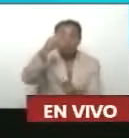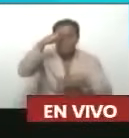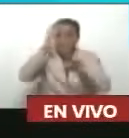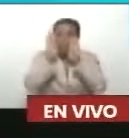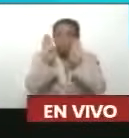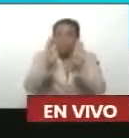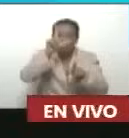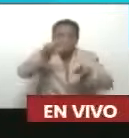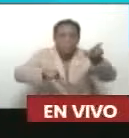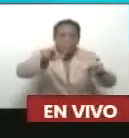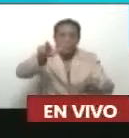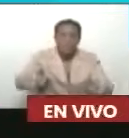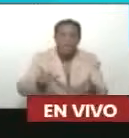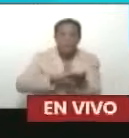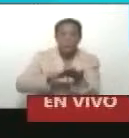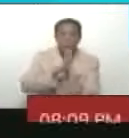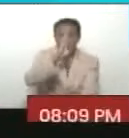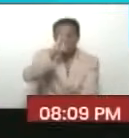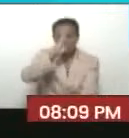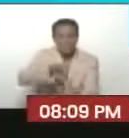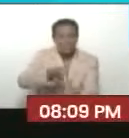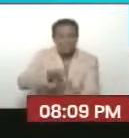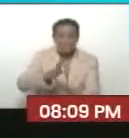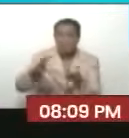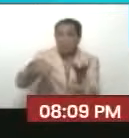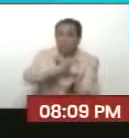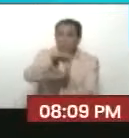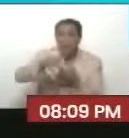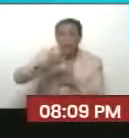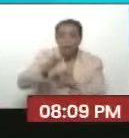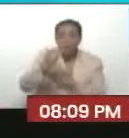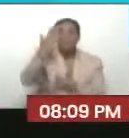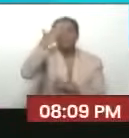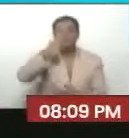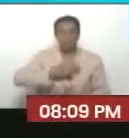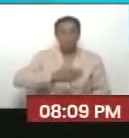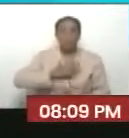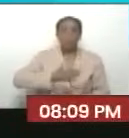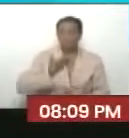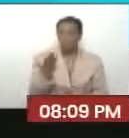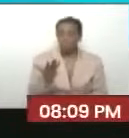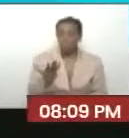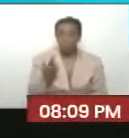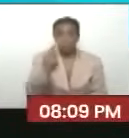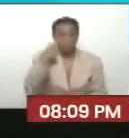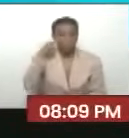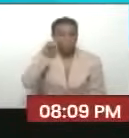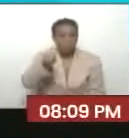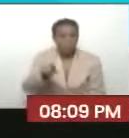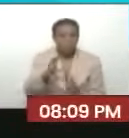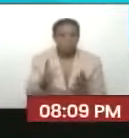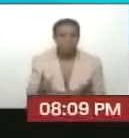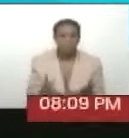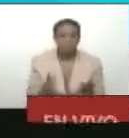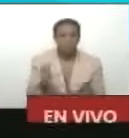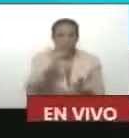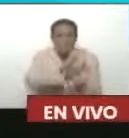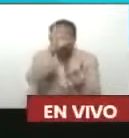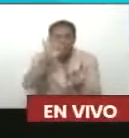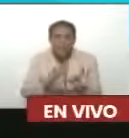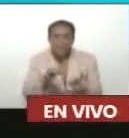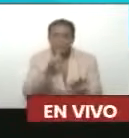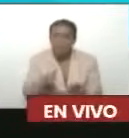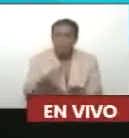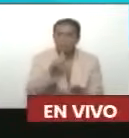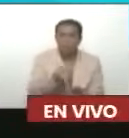atender y resolver los problemas de la gente, que sí se puede. Cuando yo vi, imagínate ustedes la cantidad de